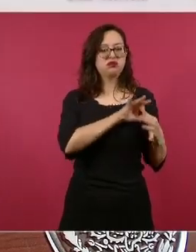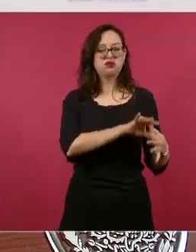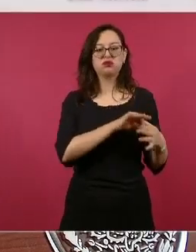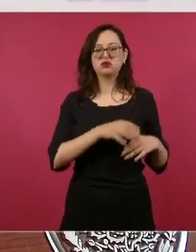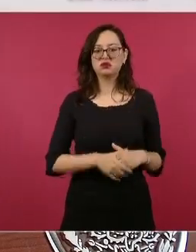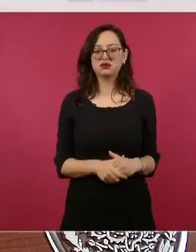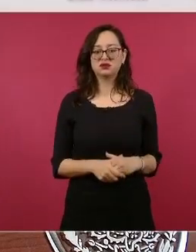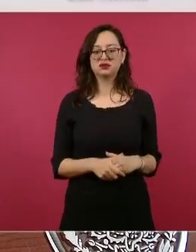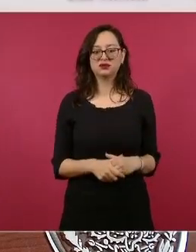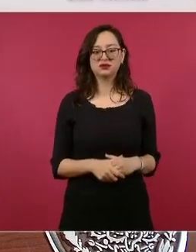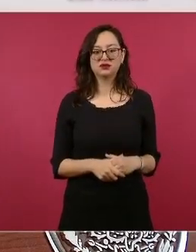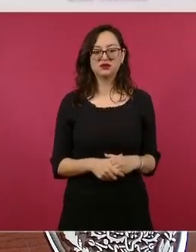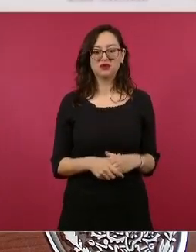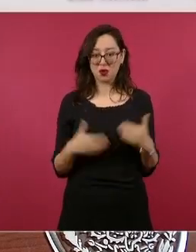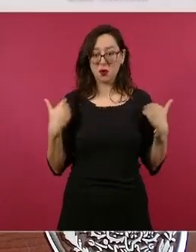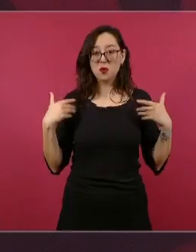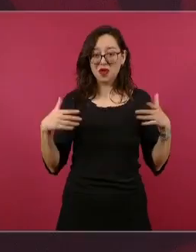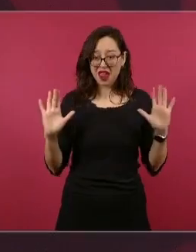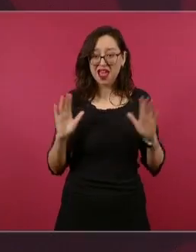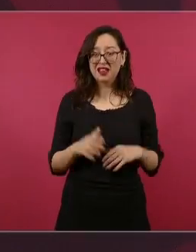económico político